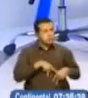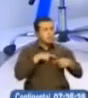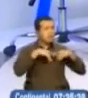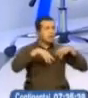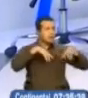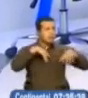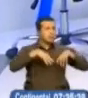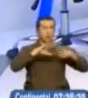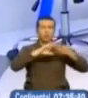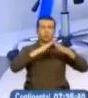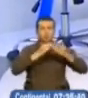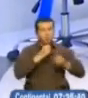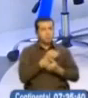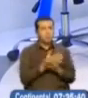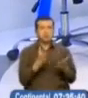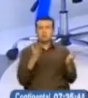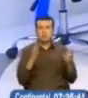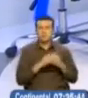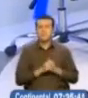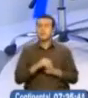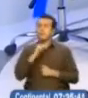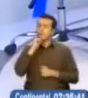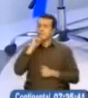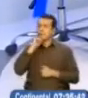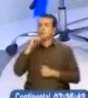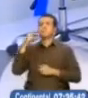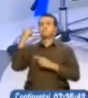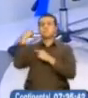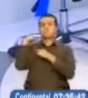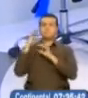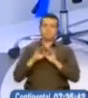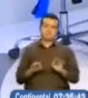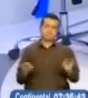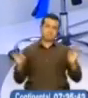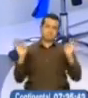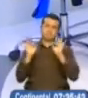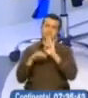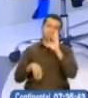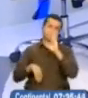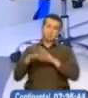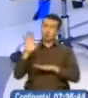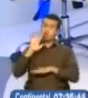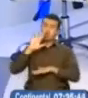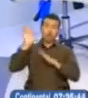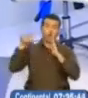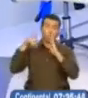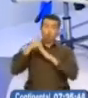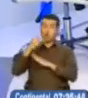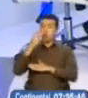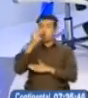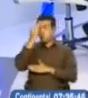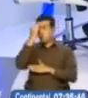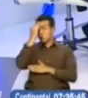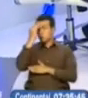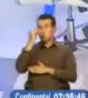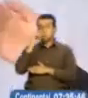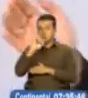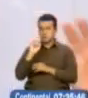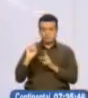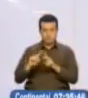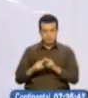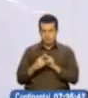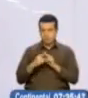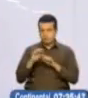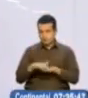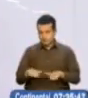en la comunidad. Sí, hace falta una responsabilidad, ¿no? desde todo el sistema educativo. Uh-huh. Desde el principio hasta